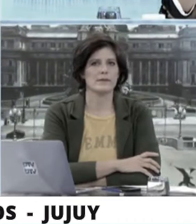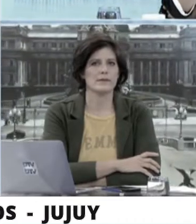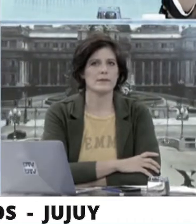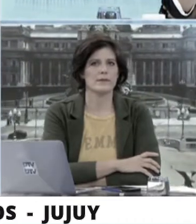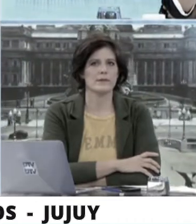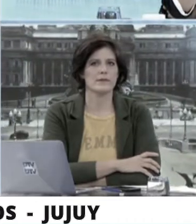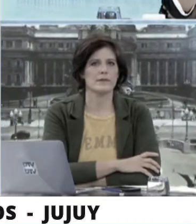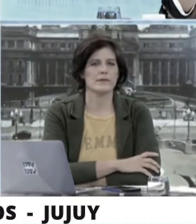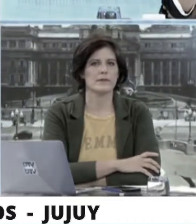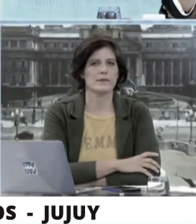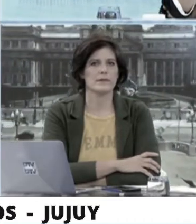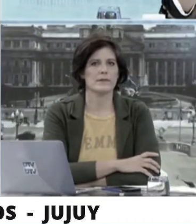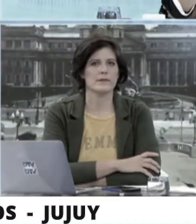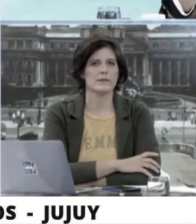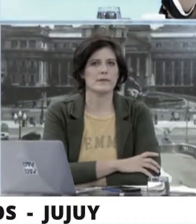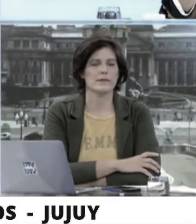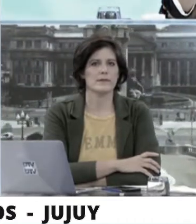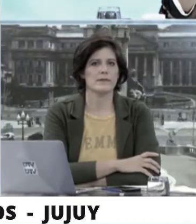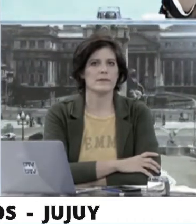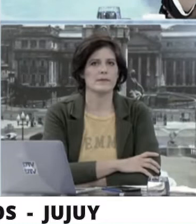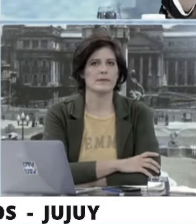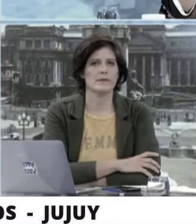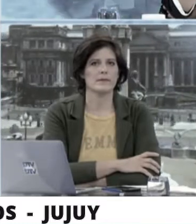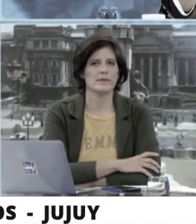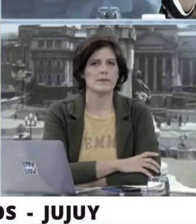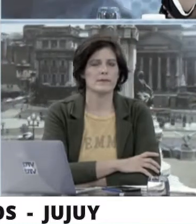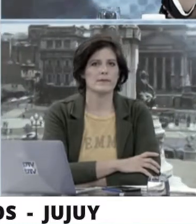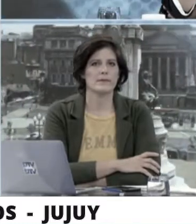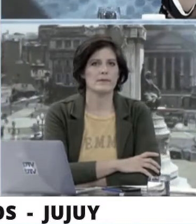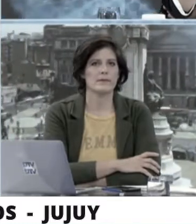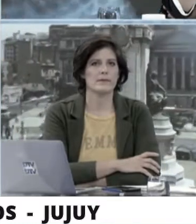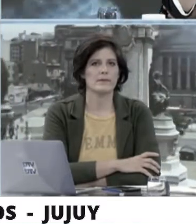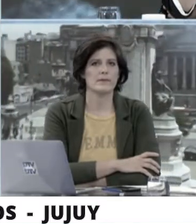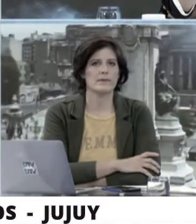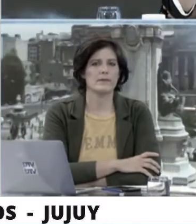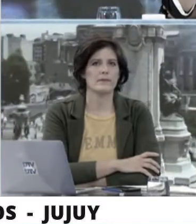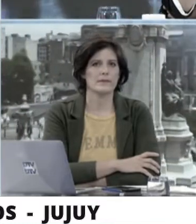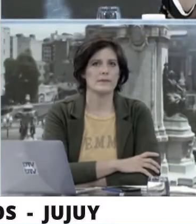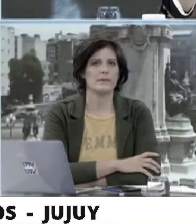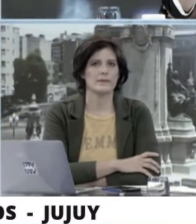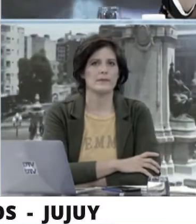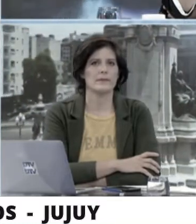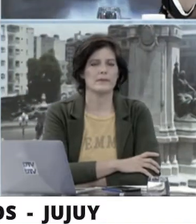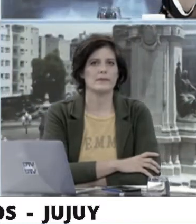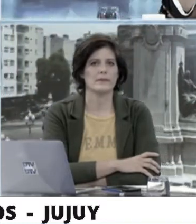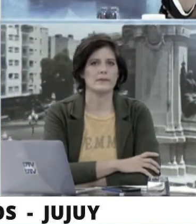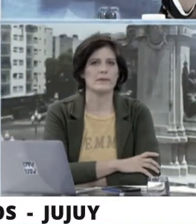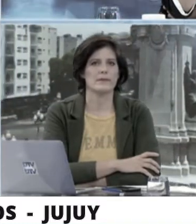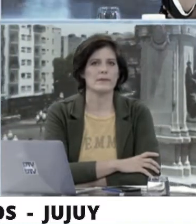el diputado Balibuca, expresó públicamente, fíjense la línea de tuit de Balibuca de ayer, donde ante cada